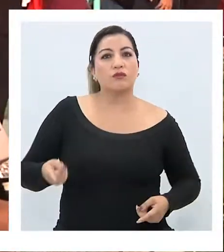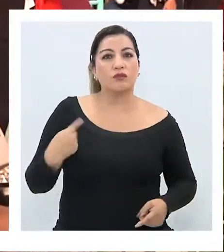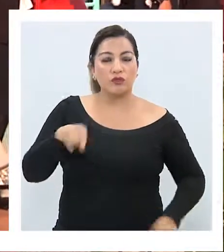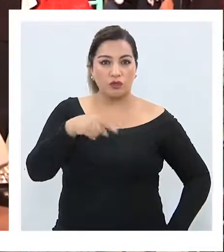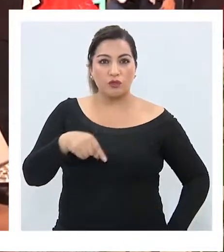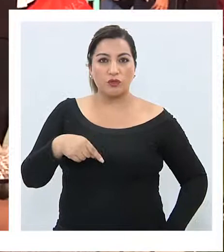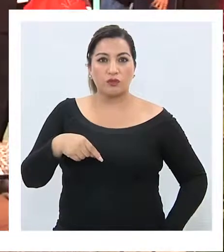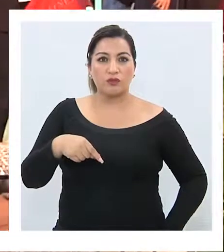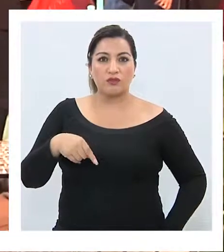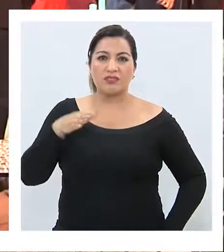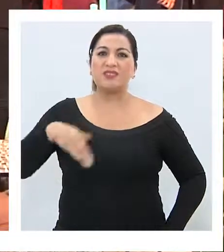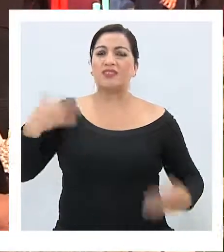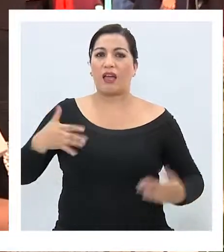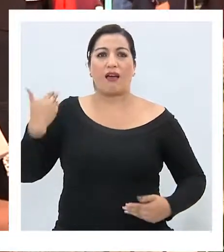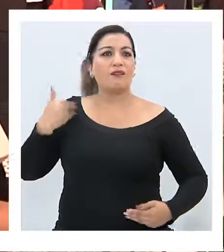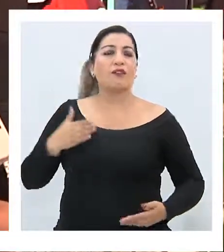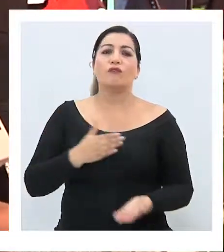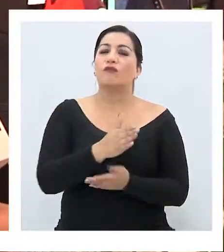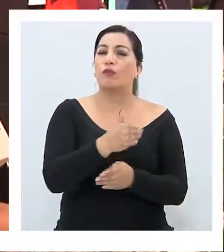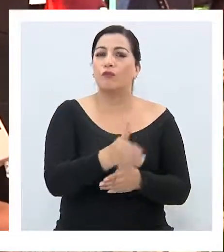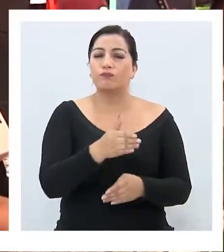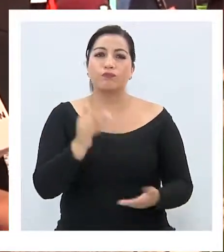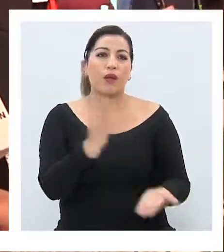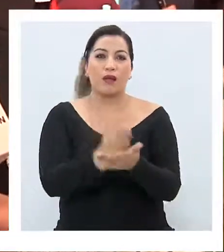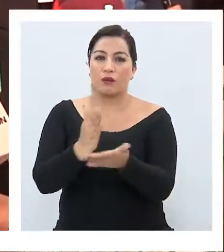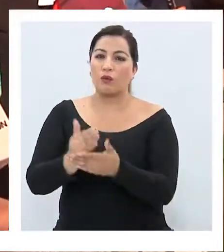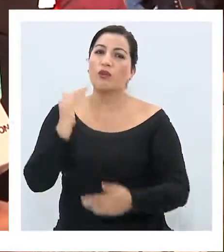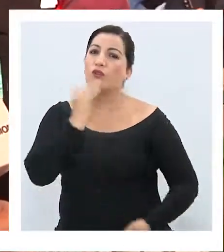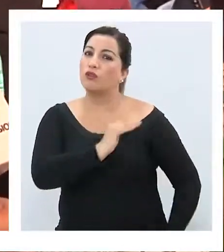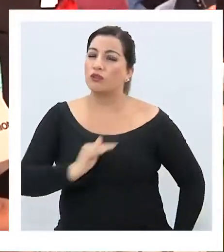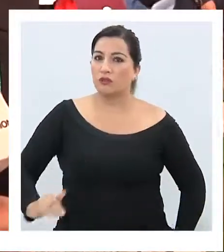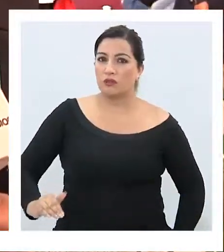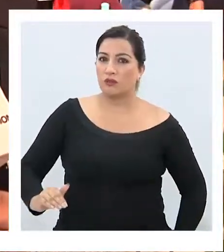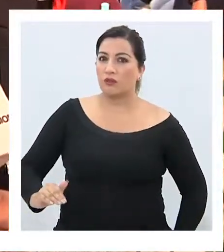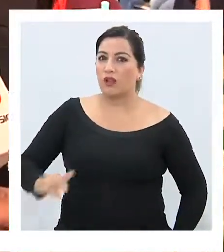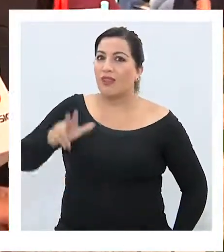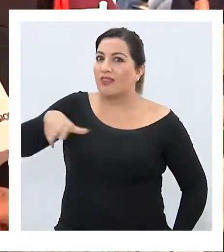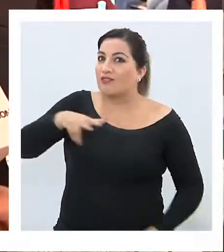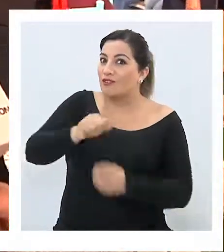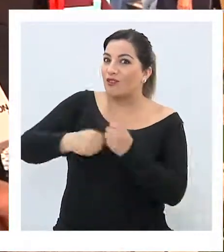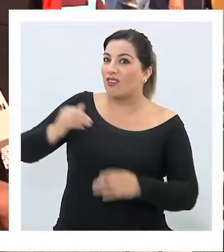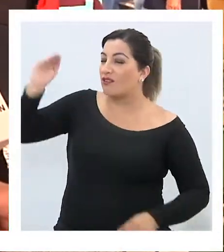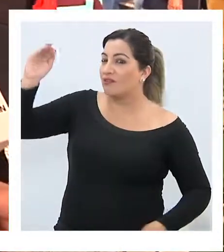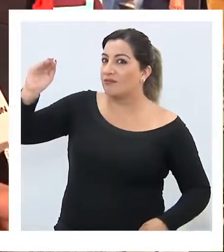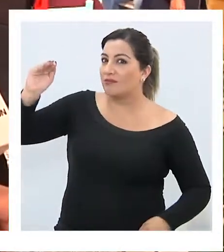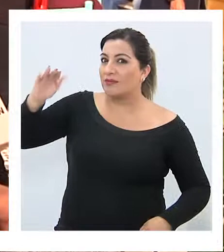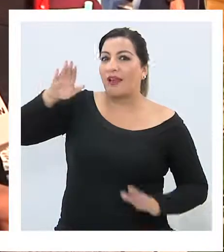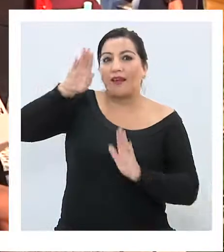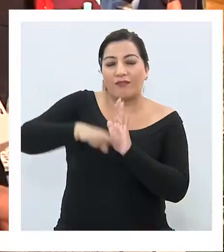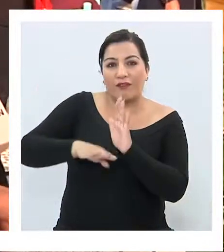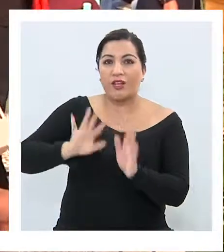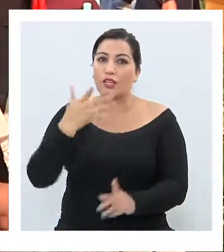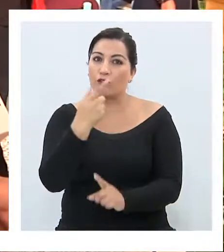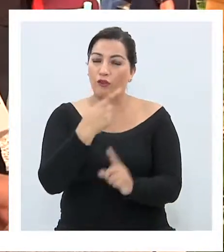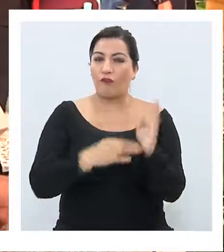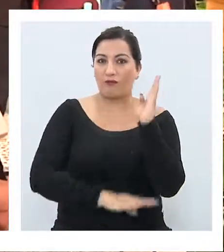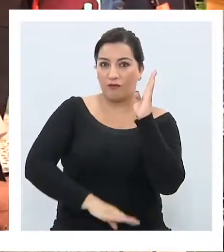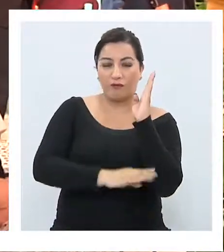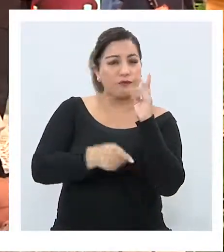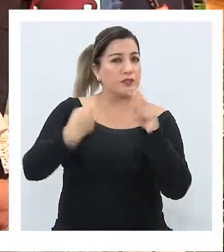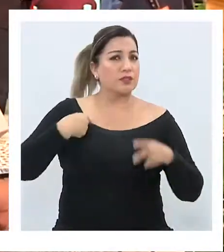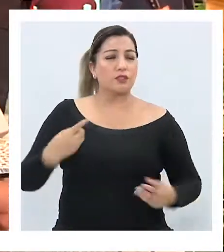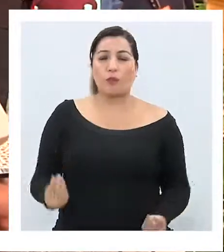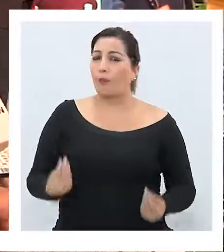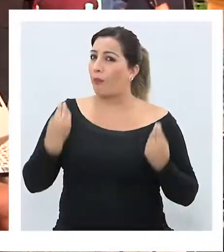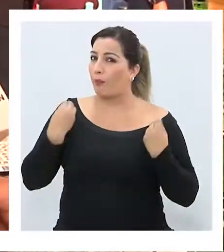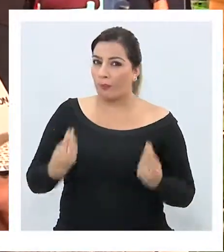habíamos ido a colegio, hemos actuado con niños más pequeños, de 18 ya, pero no hemos bajado a quinto básico y todo, y ha sido